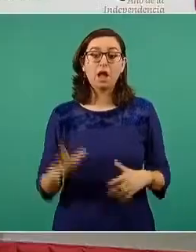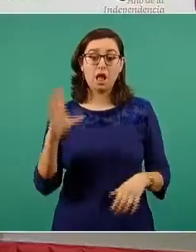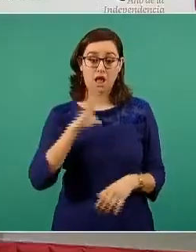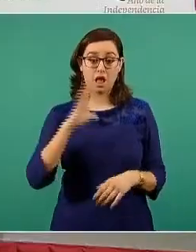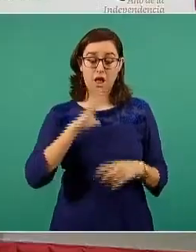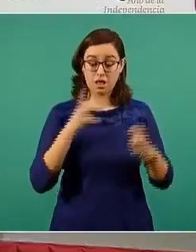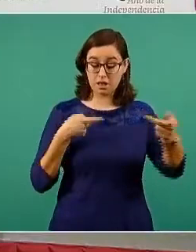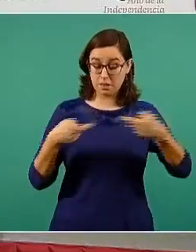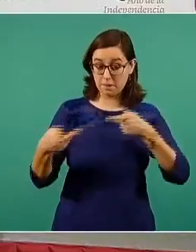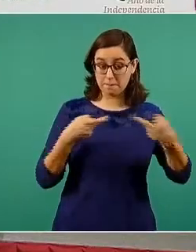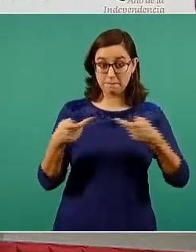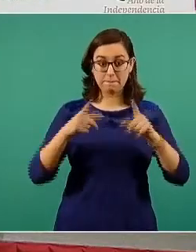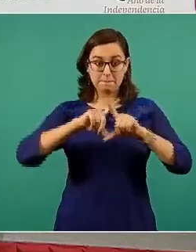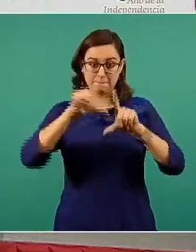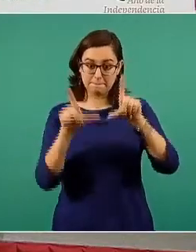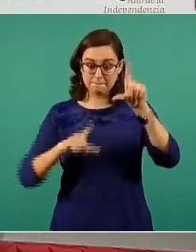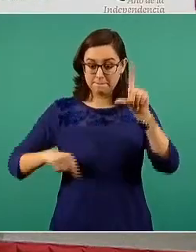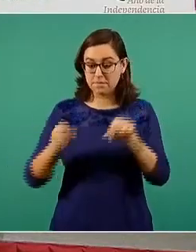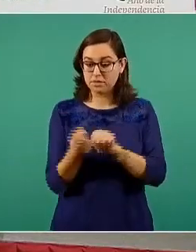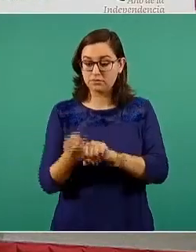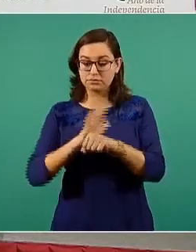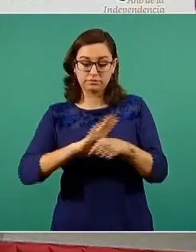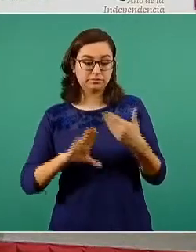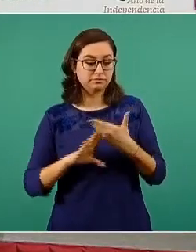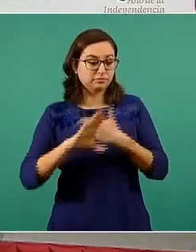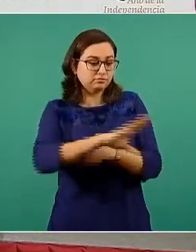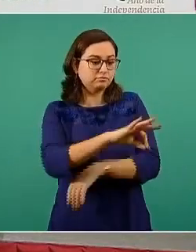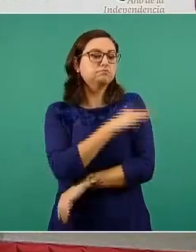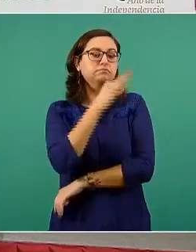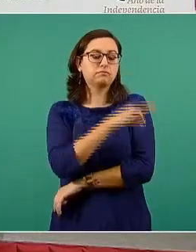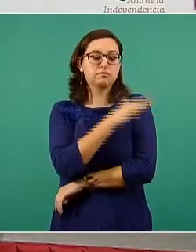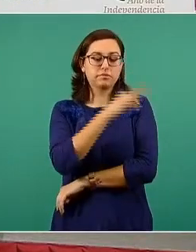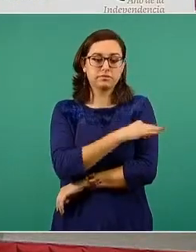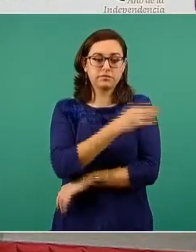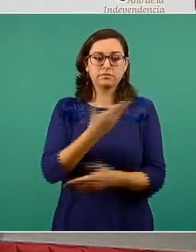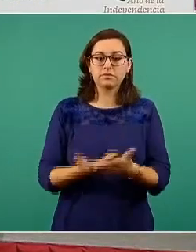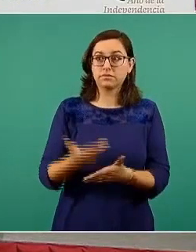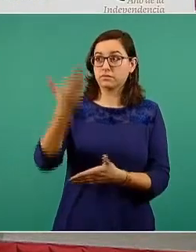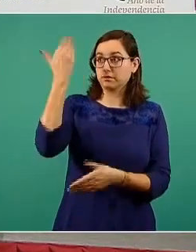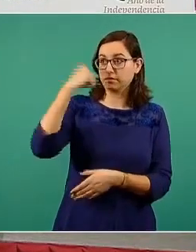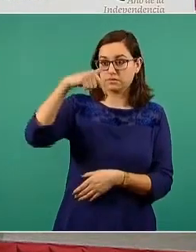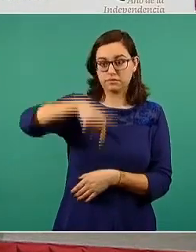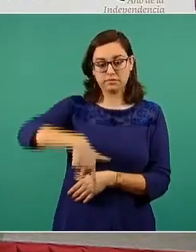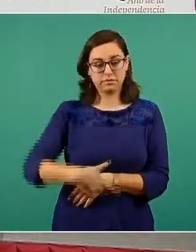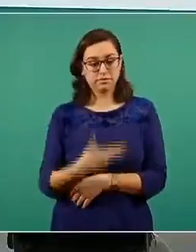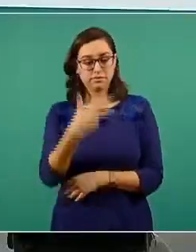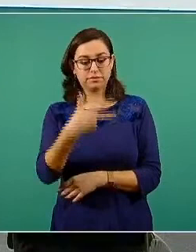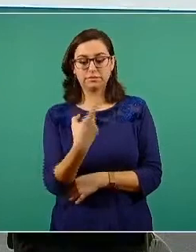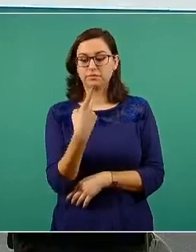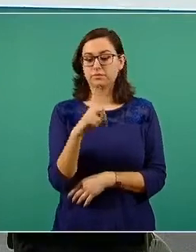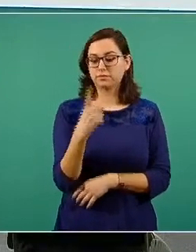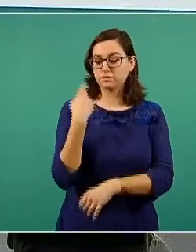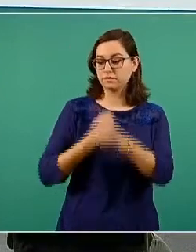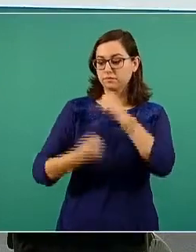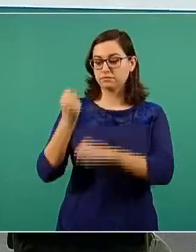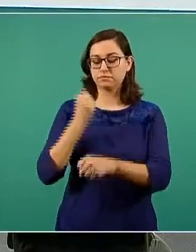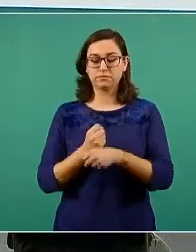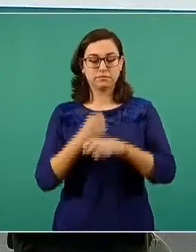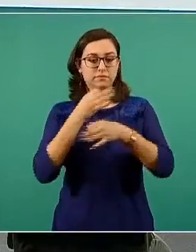de Vacunación contra COVID-19, que fue presentada públicamente en este recinto el 8 de diciembre del año